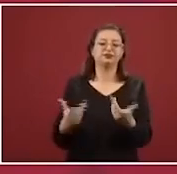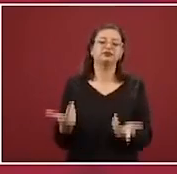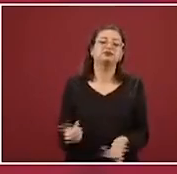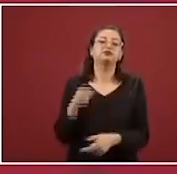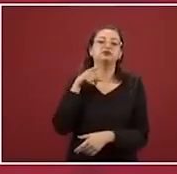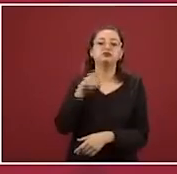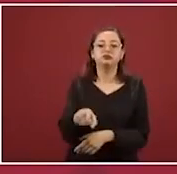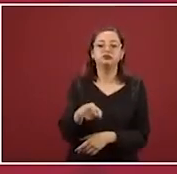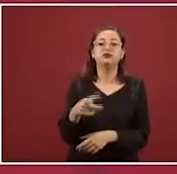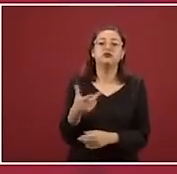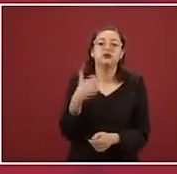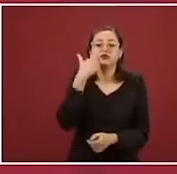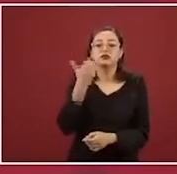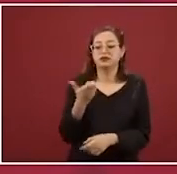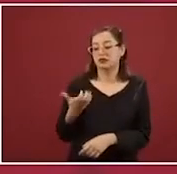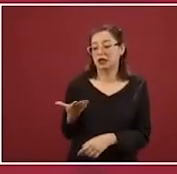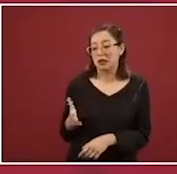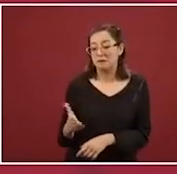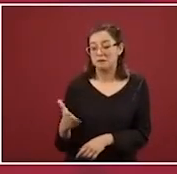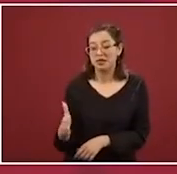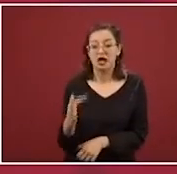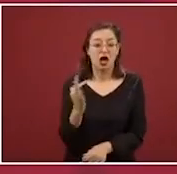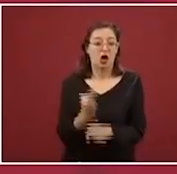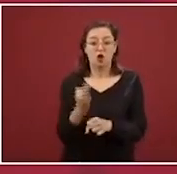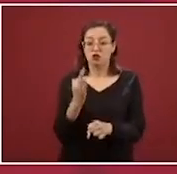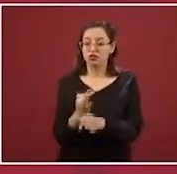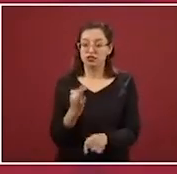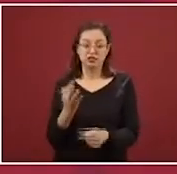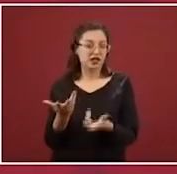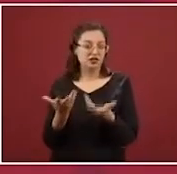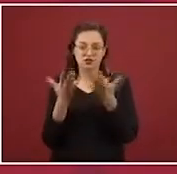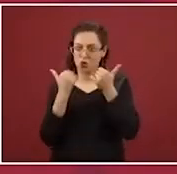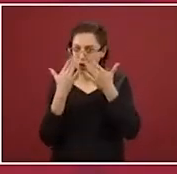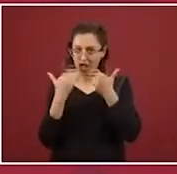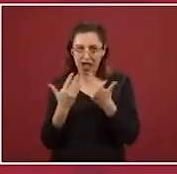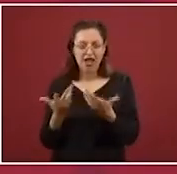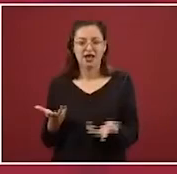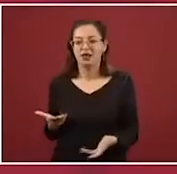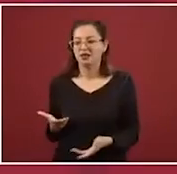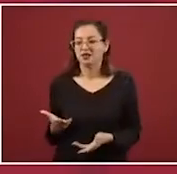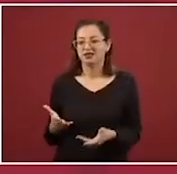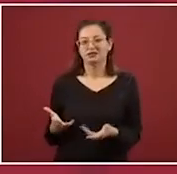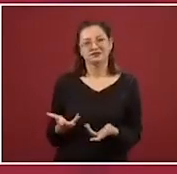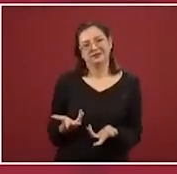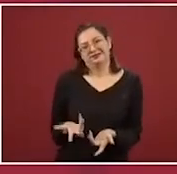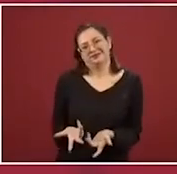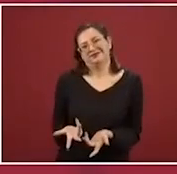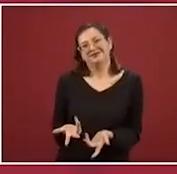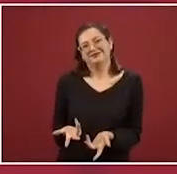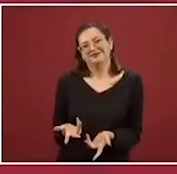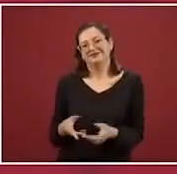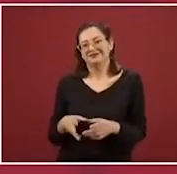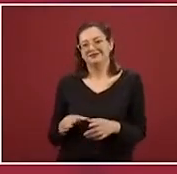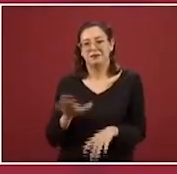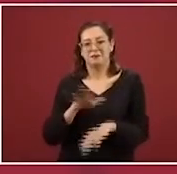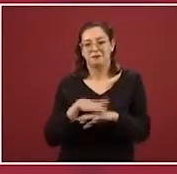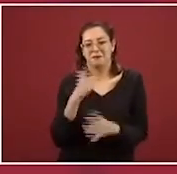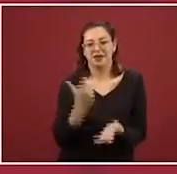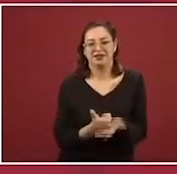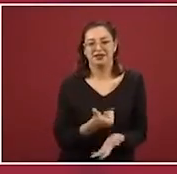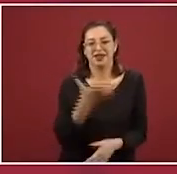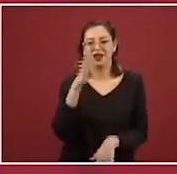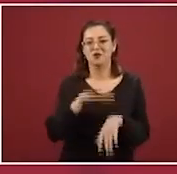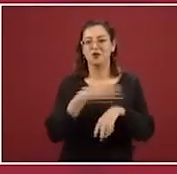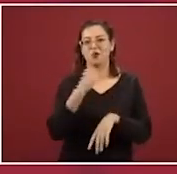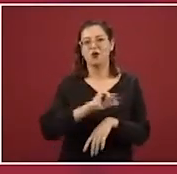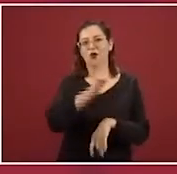estás buscando un pez que no está en las costas de México en esta temporada, pues va a tener un costo alto porque viene